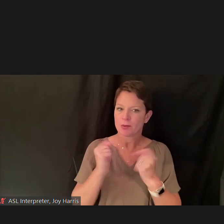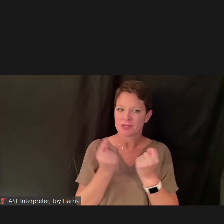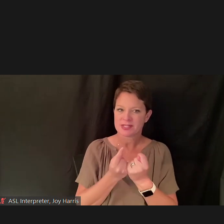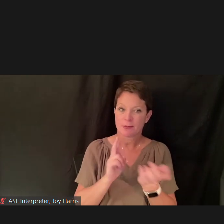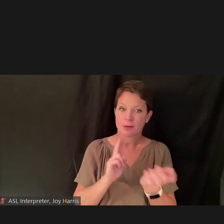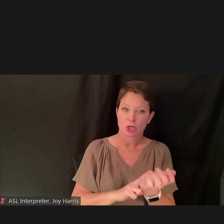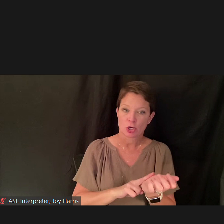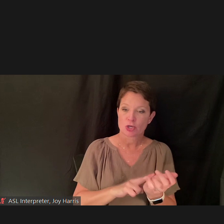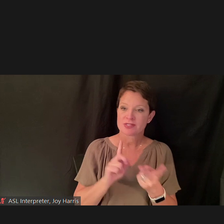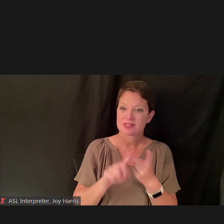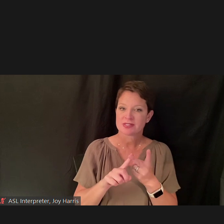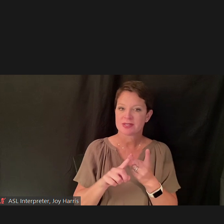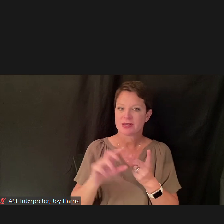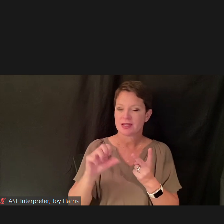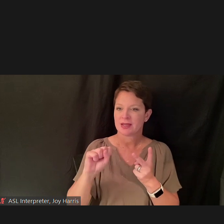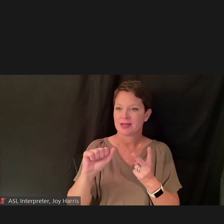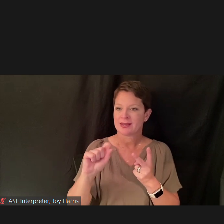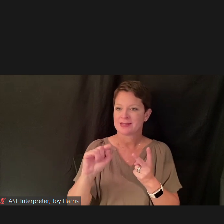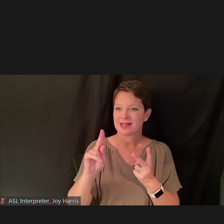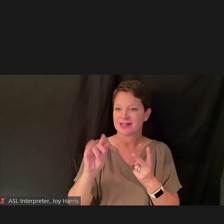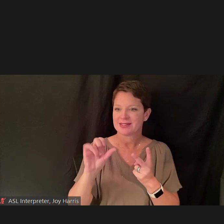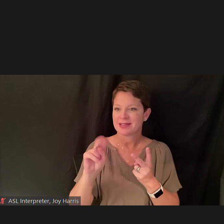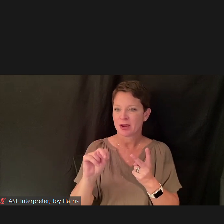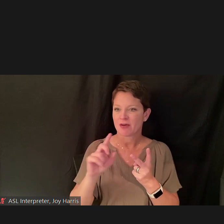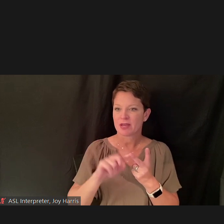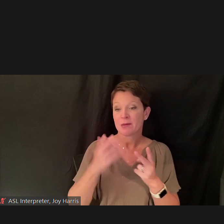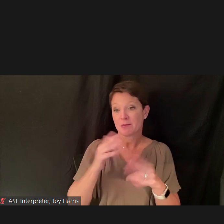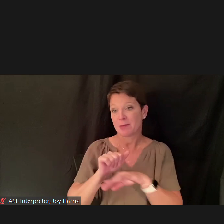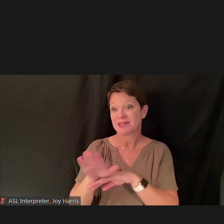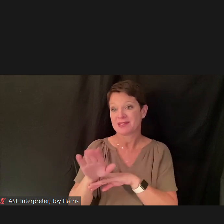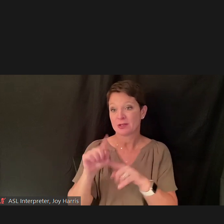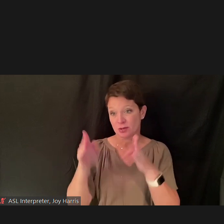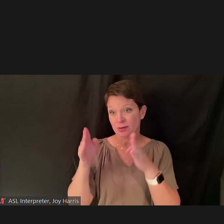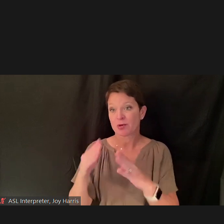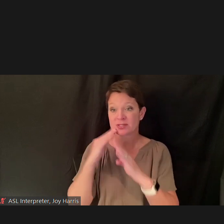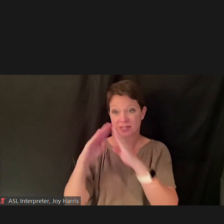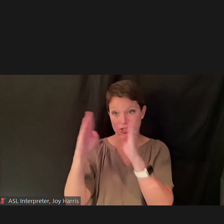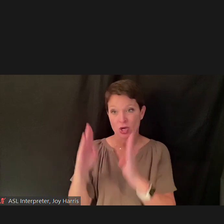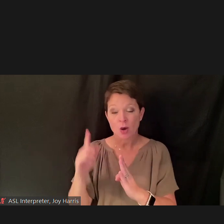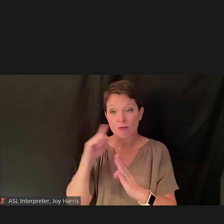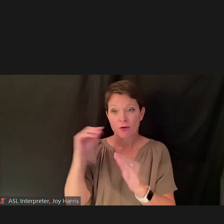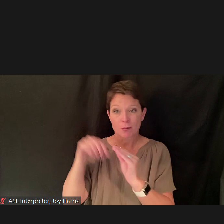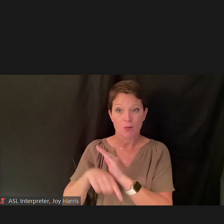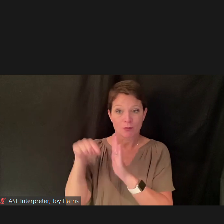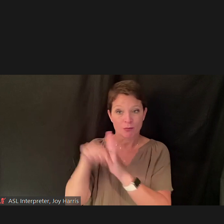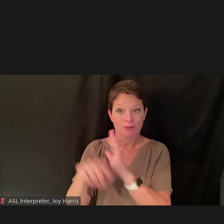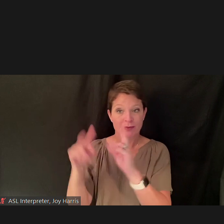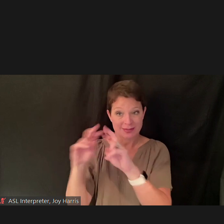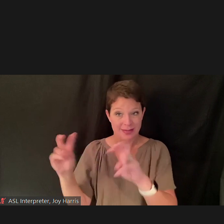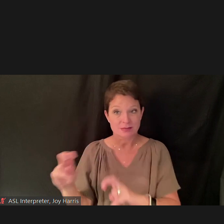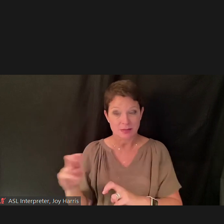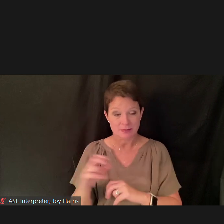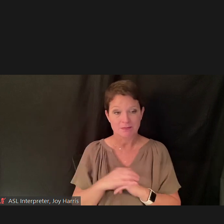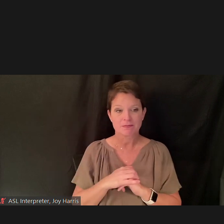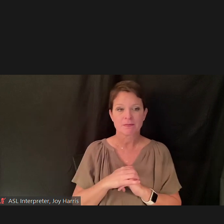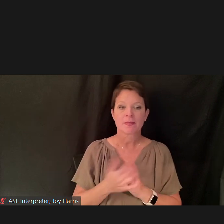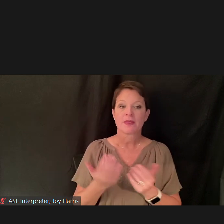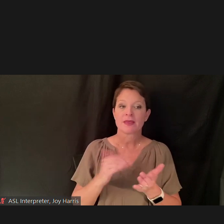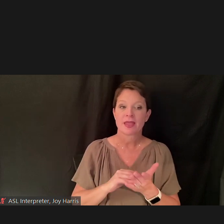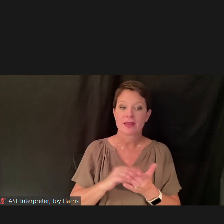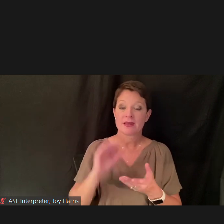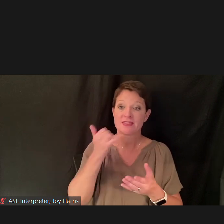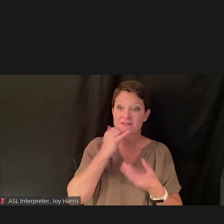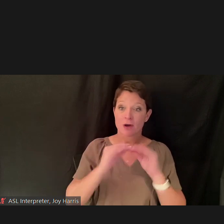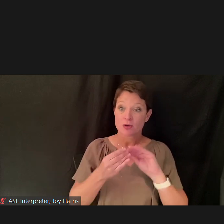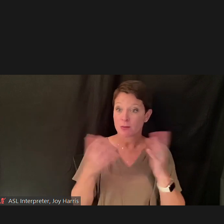También hay un equipo móvil que consiste de enfermeras y personal sanitario que pueden enviar